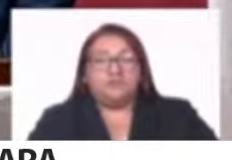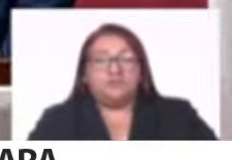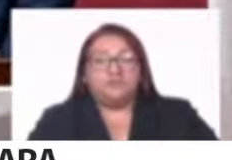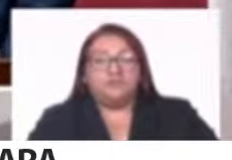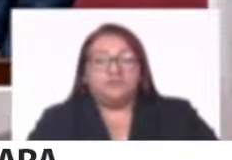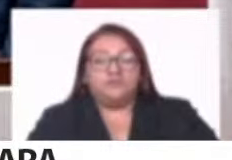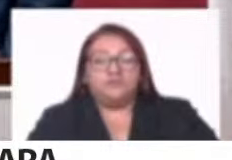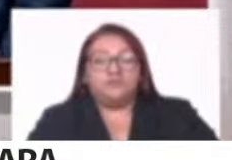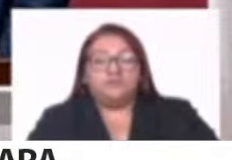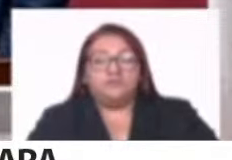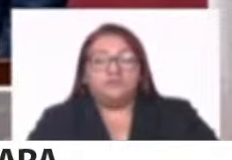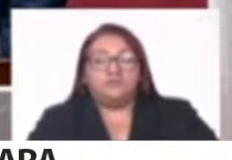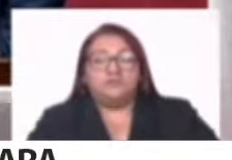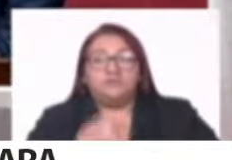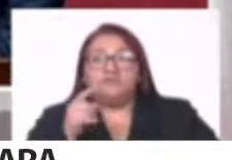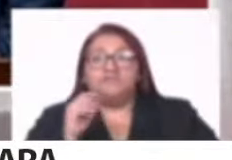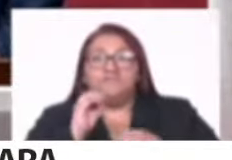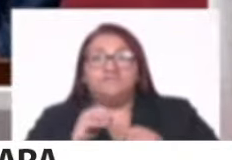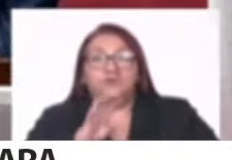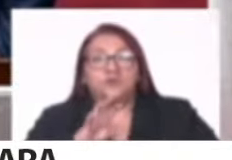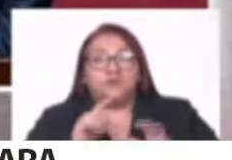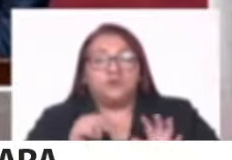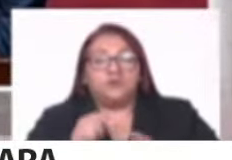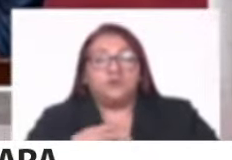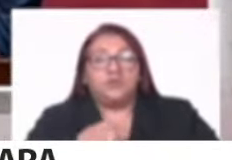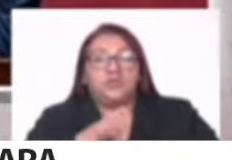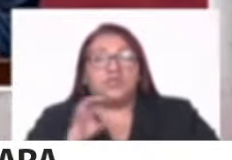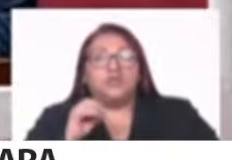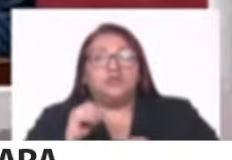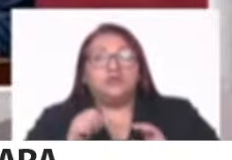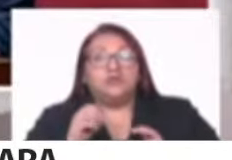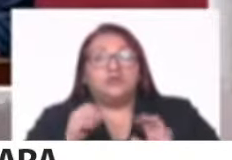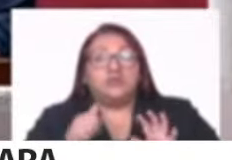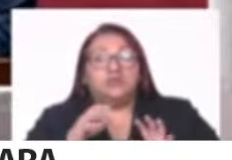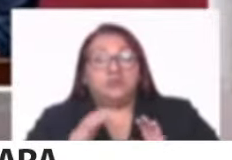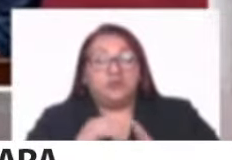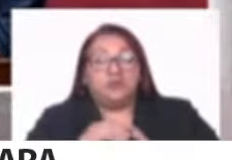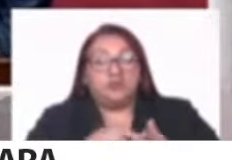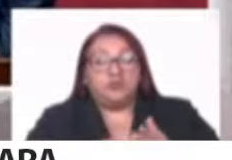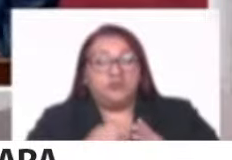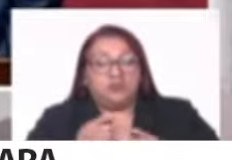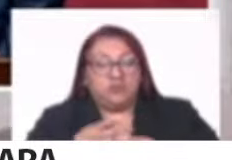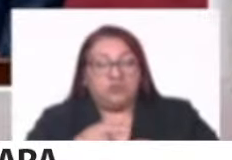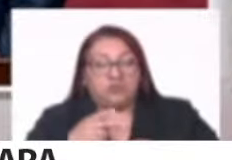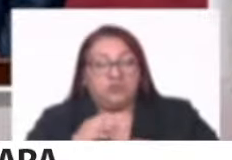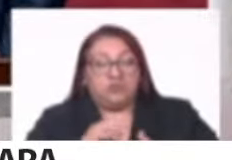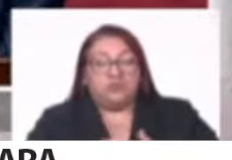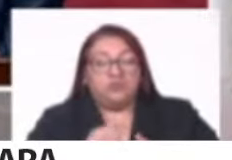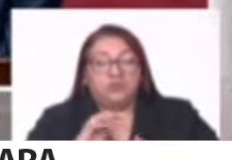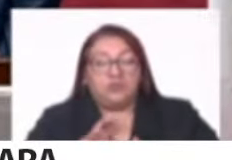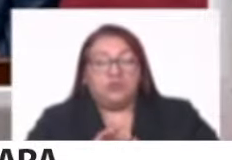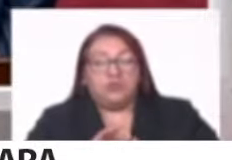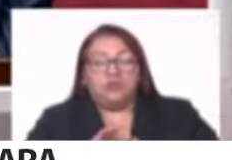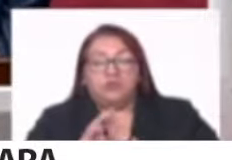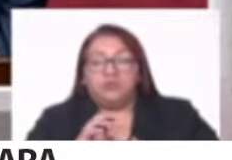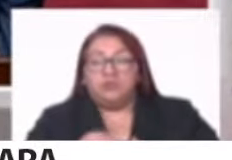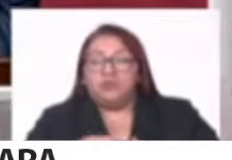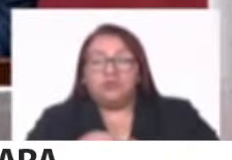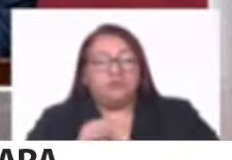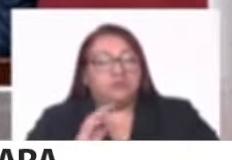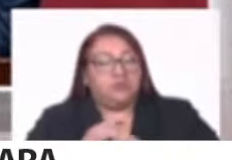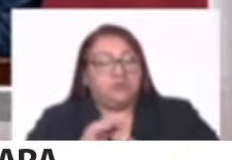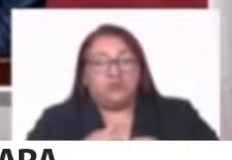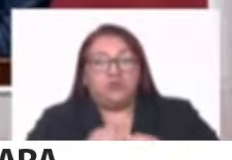Se asignan así 46.506 millones, lo que representa un incremento de más de 4.000 millones y un aumento